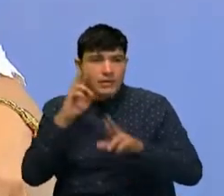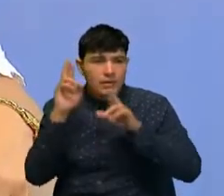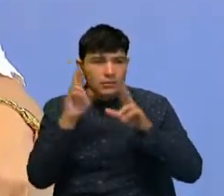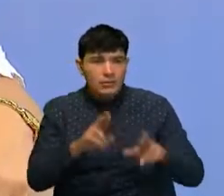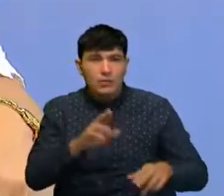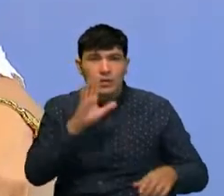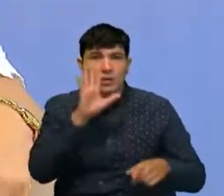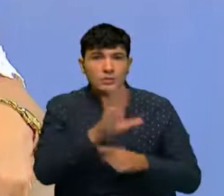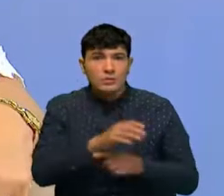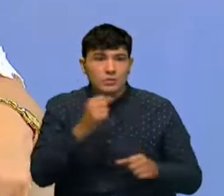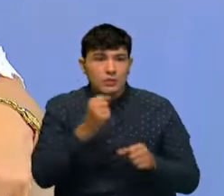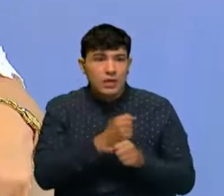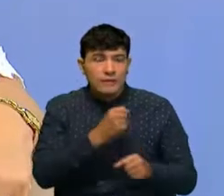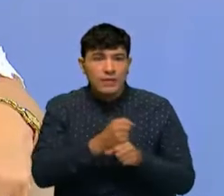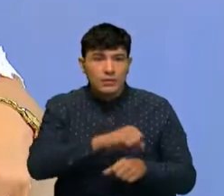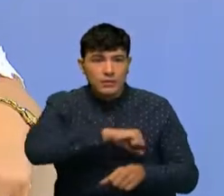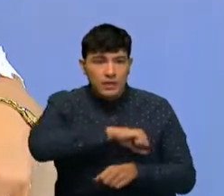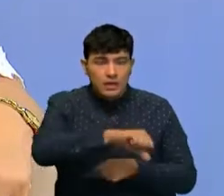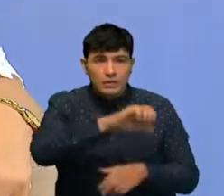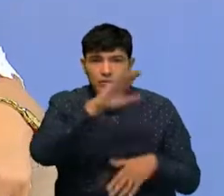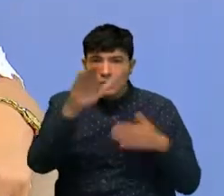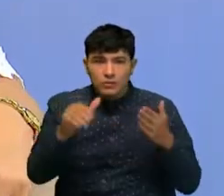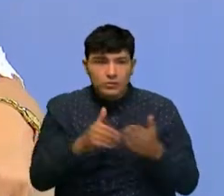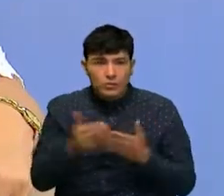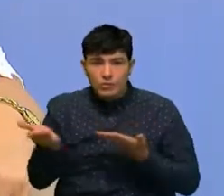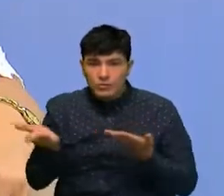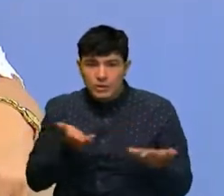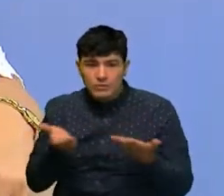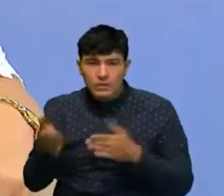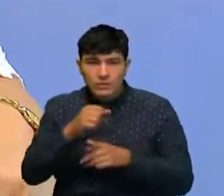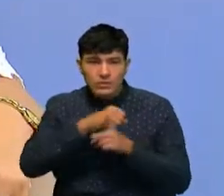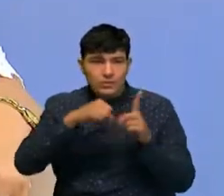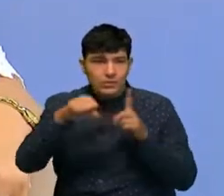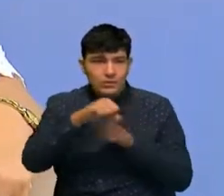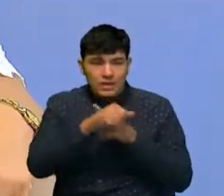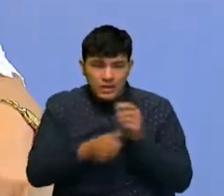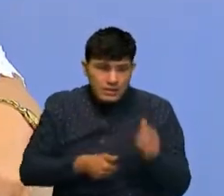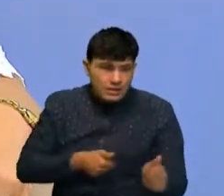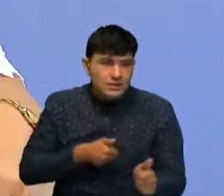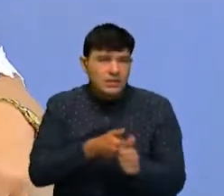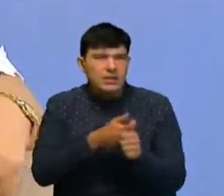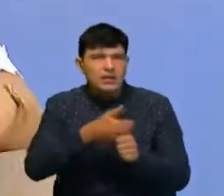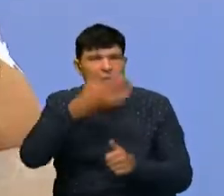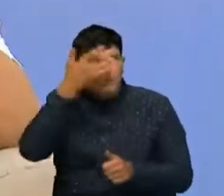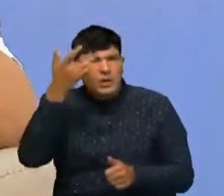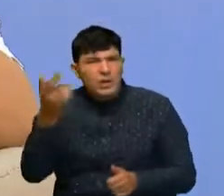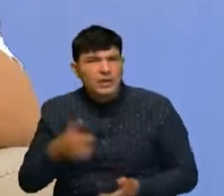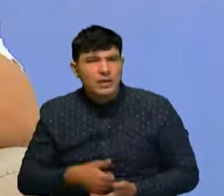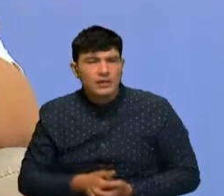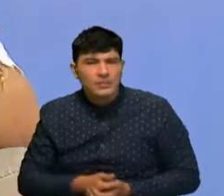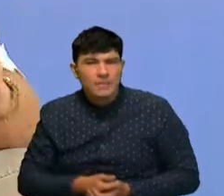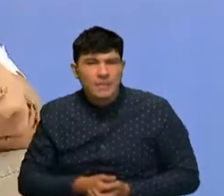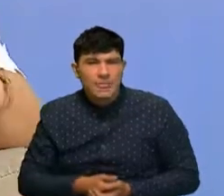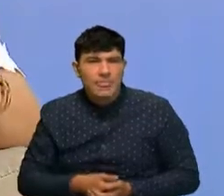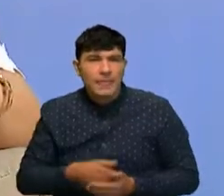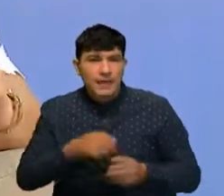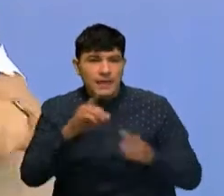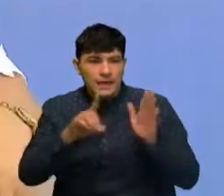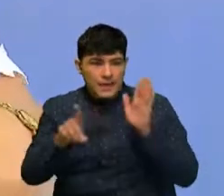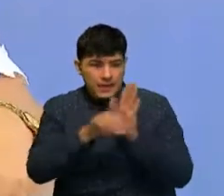tiene derecho a todas sus prestaciones sociales y asistenciales. ¿Por qué, don Rubén? Está el